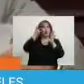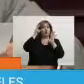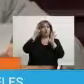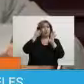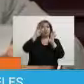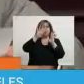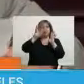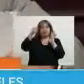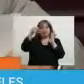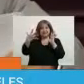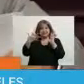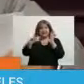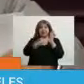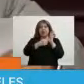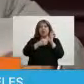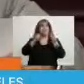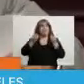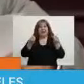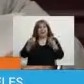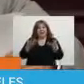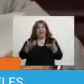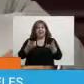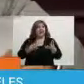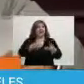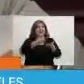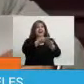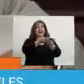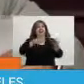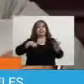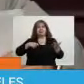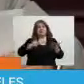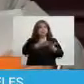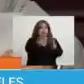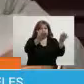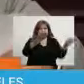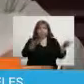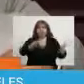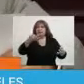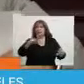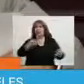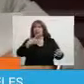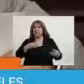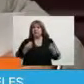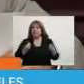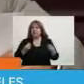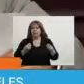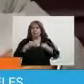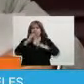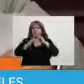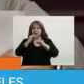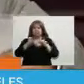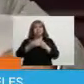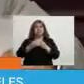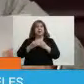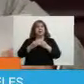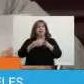8465, para que la ciudadanía esté bien, entienda bien de qué estamos hablando. Esto va más